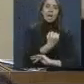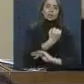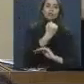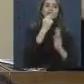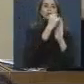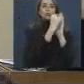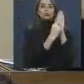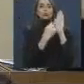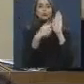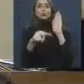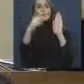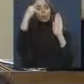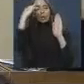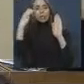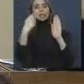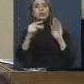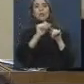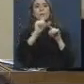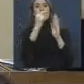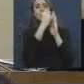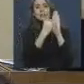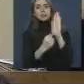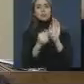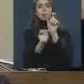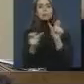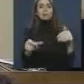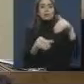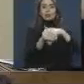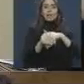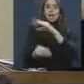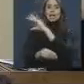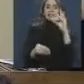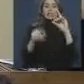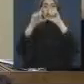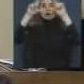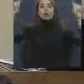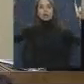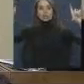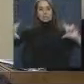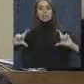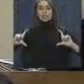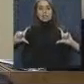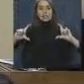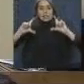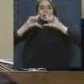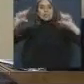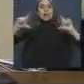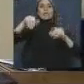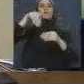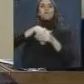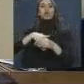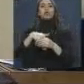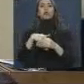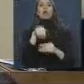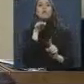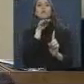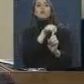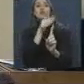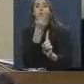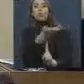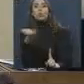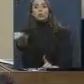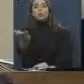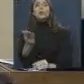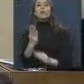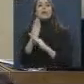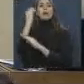sus creencias. Estarán traicionando a los electores que creyeron en el cartel que se colgaron y votaron por ustedes. Han traicionado